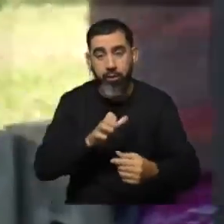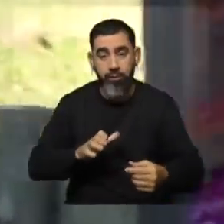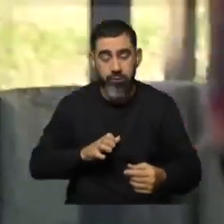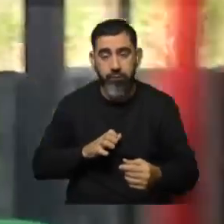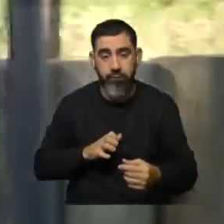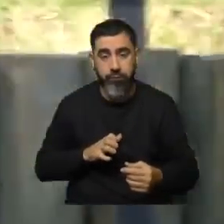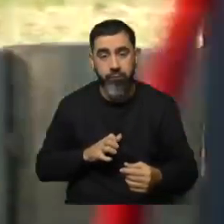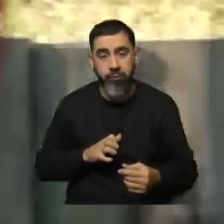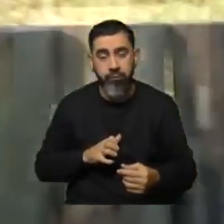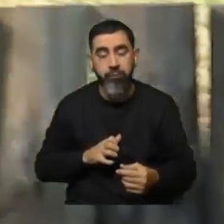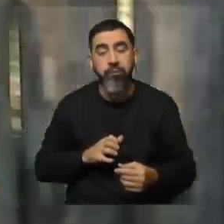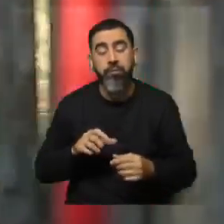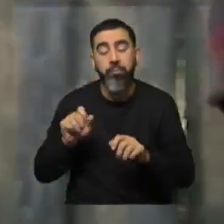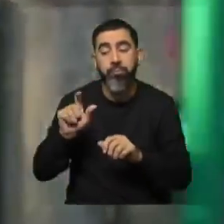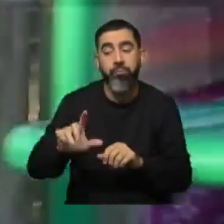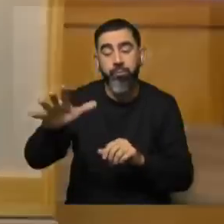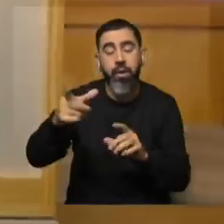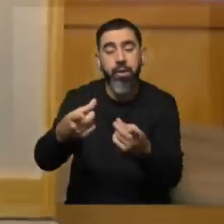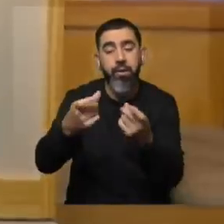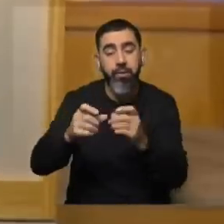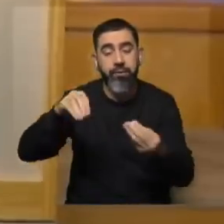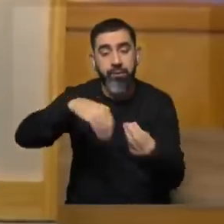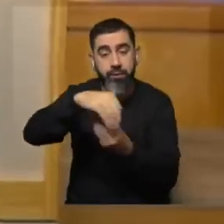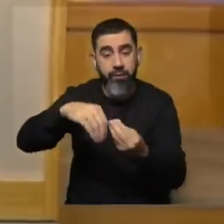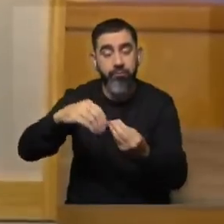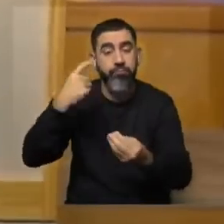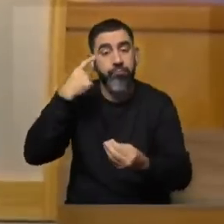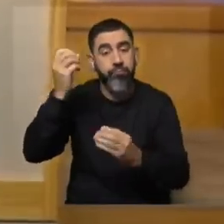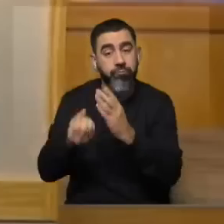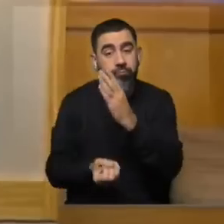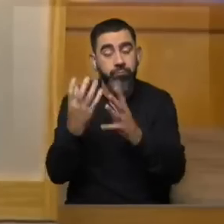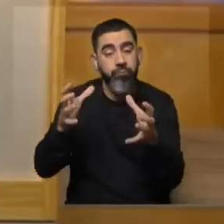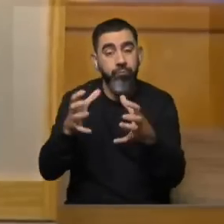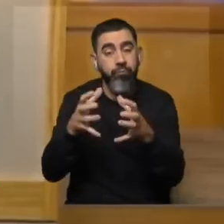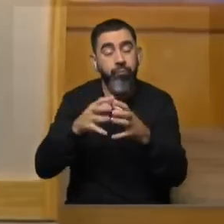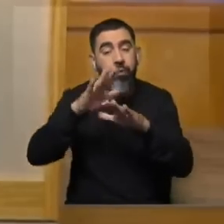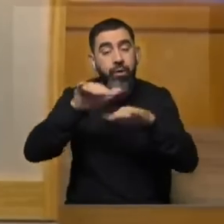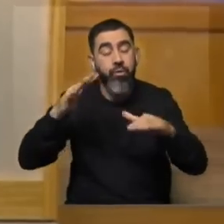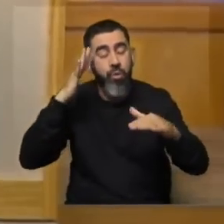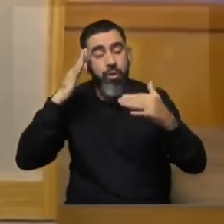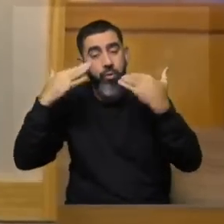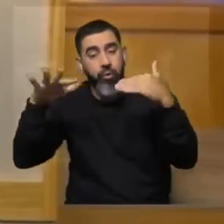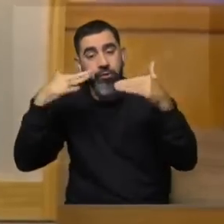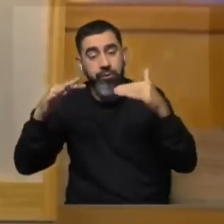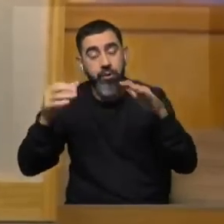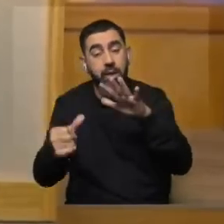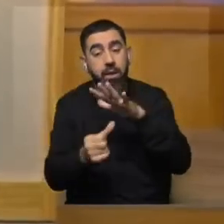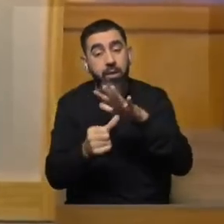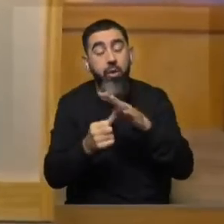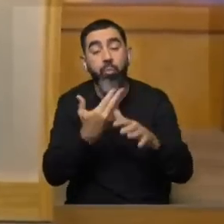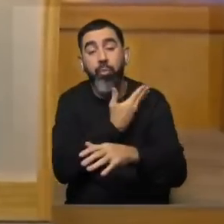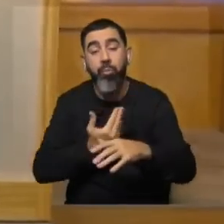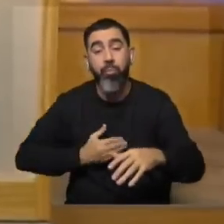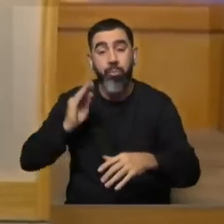desde las necesidades propias que tienen las familias lo que crea es un gabinete de primera infancia infancia adolescencia presidido por el presidente